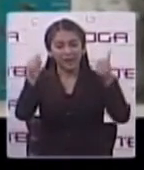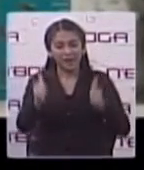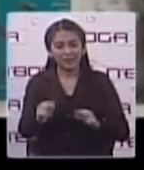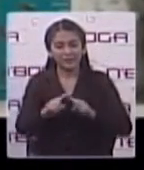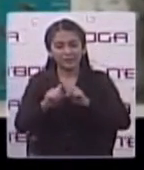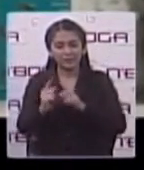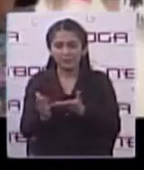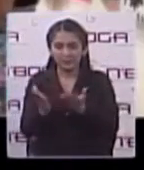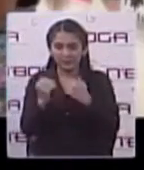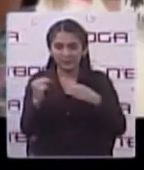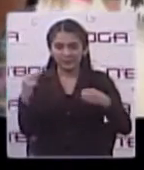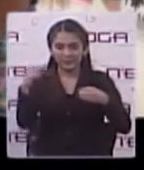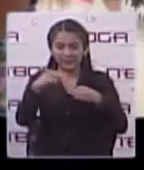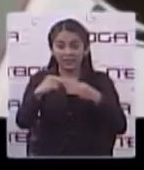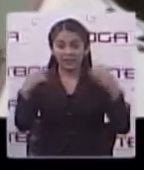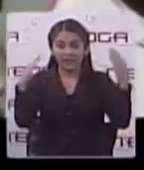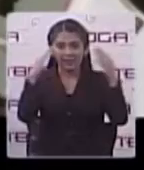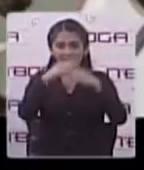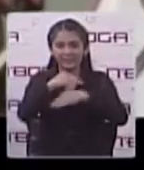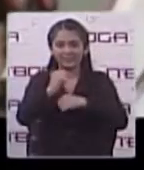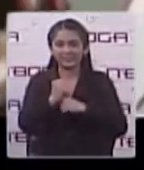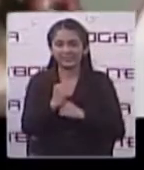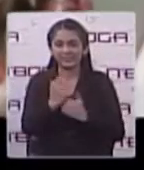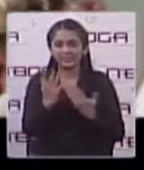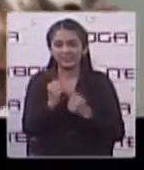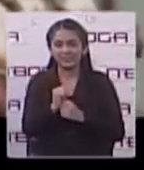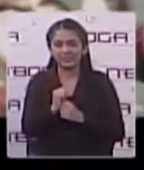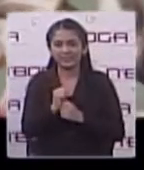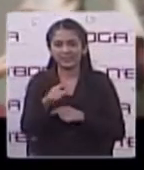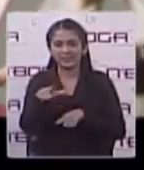forma gratuita a esta exposición en el MAC, que se